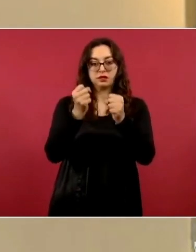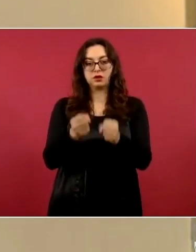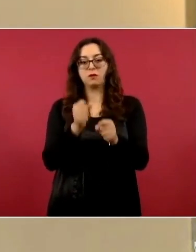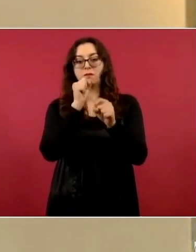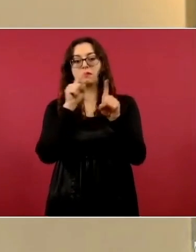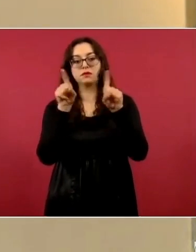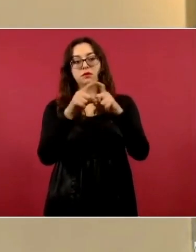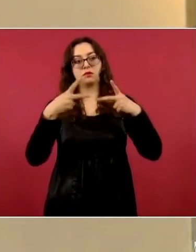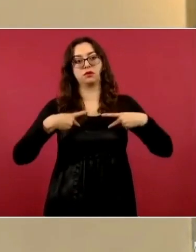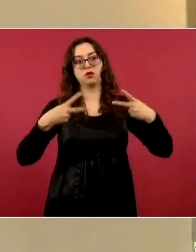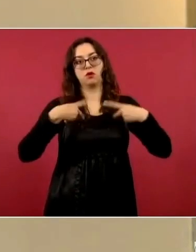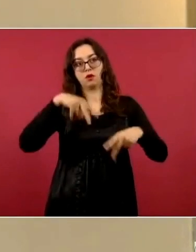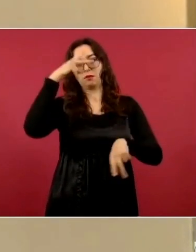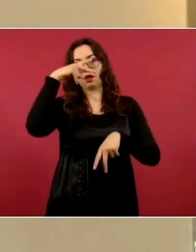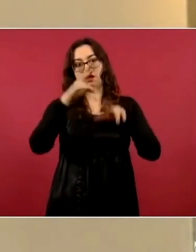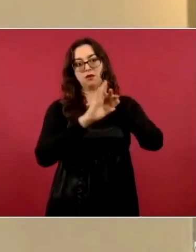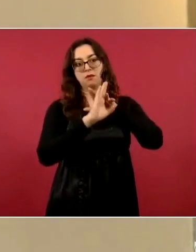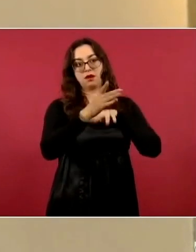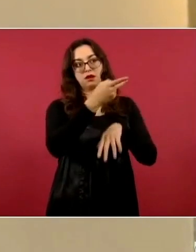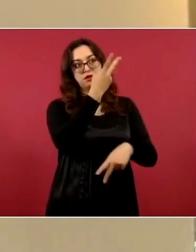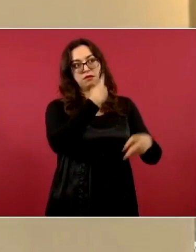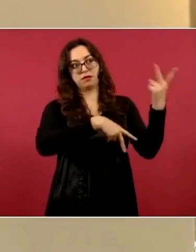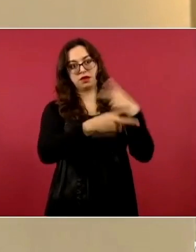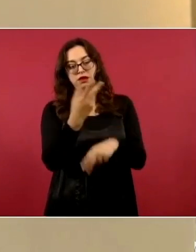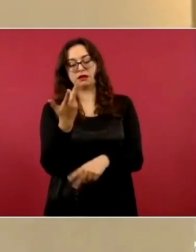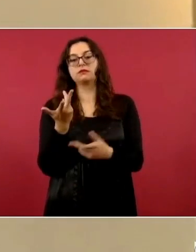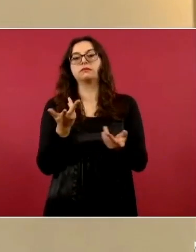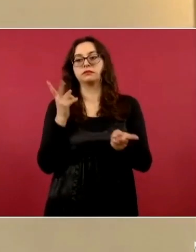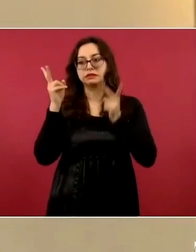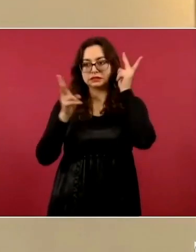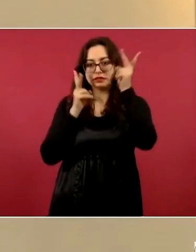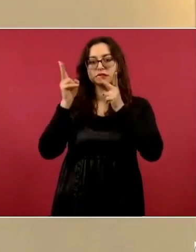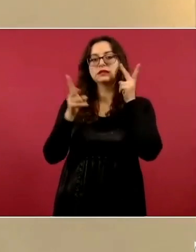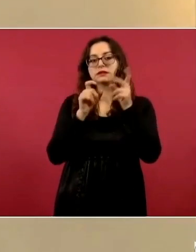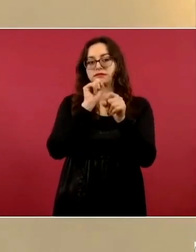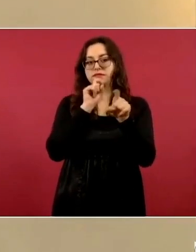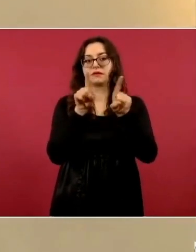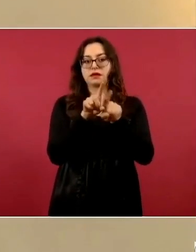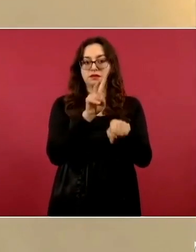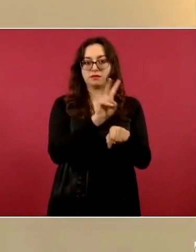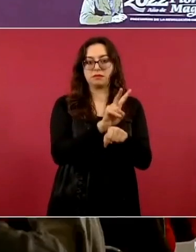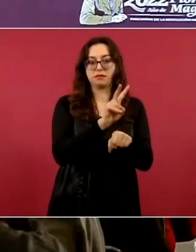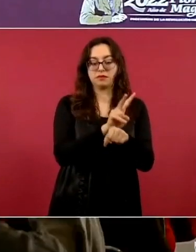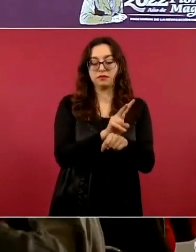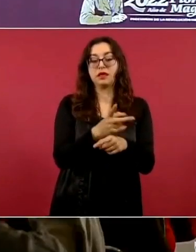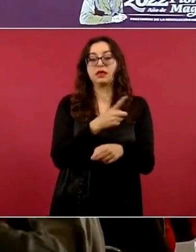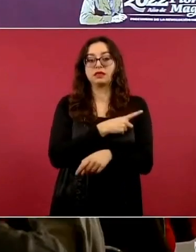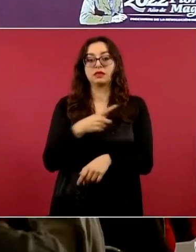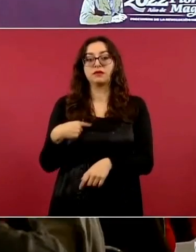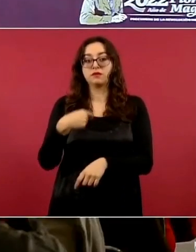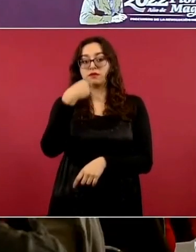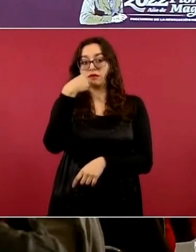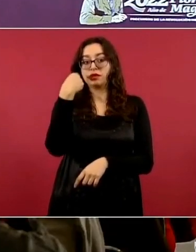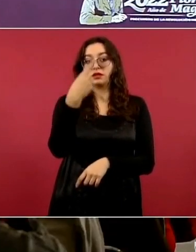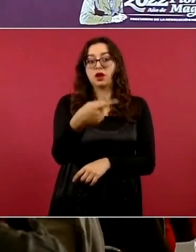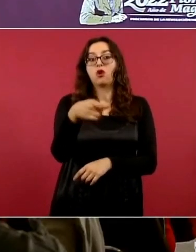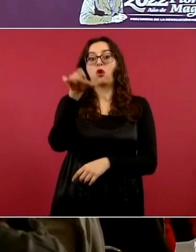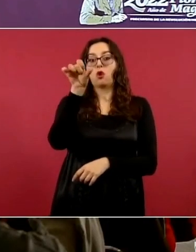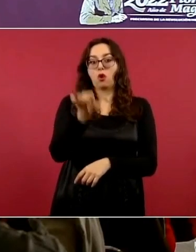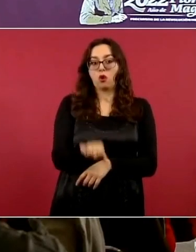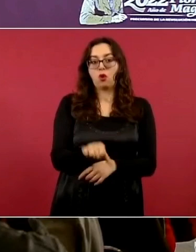paisanos este esta operativo se va a realizar el día de hoy